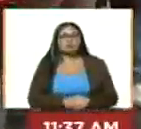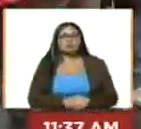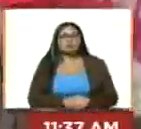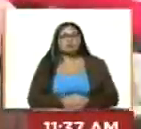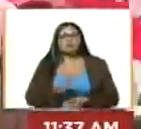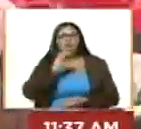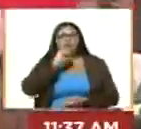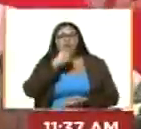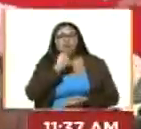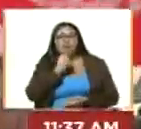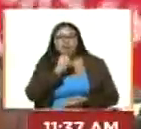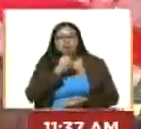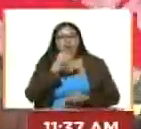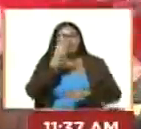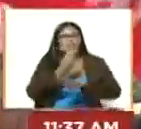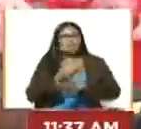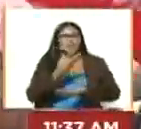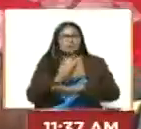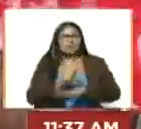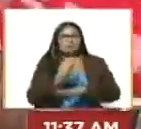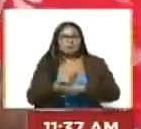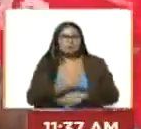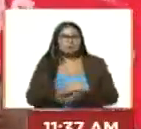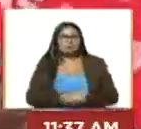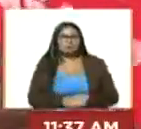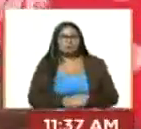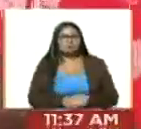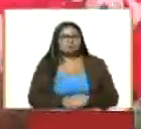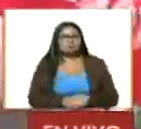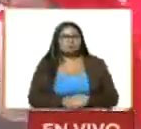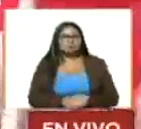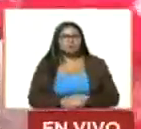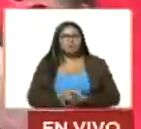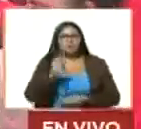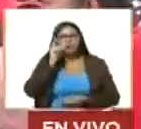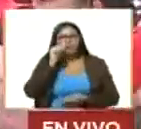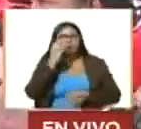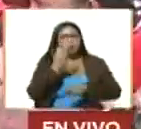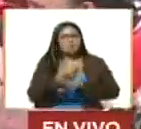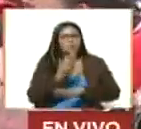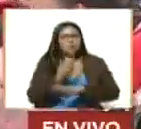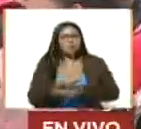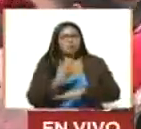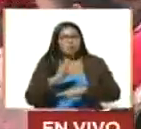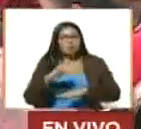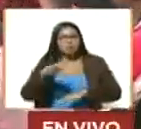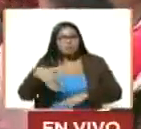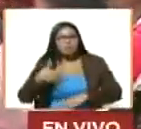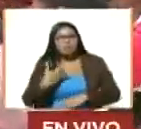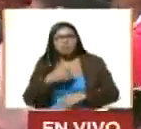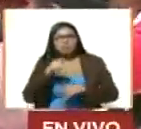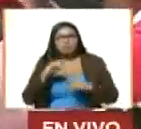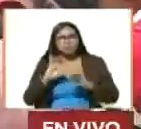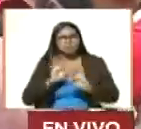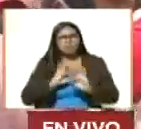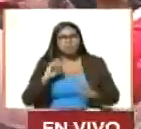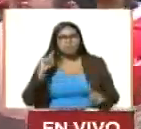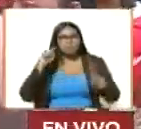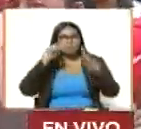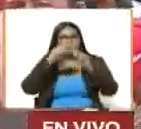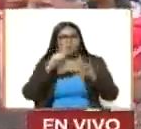abuelos de Monagas, con los hombres de Monagas, para poder de manera